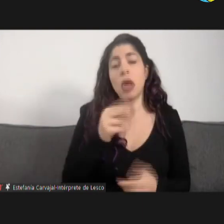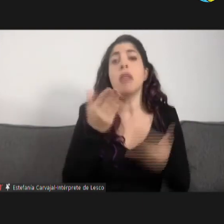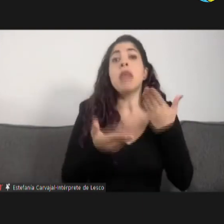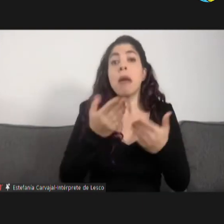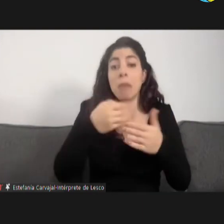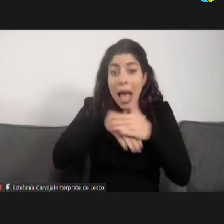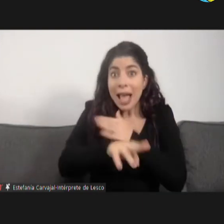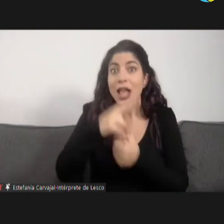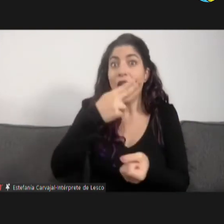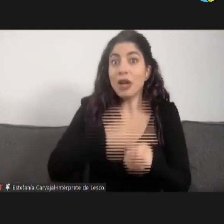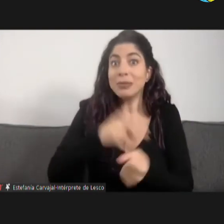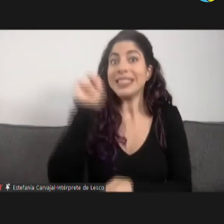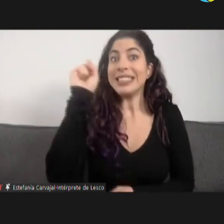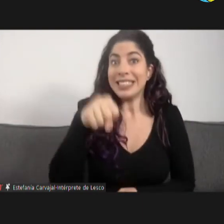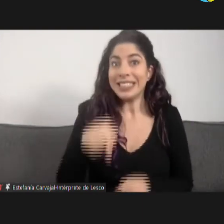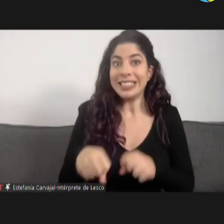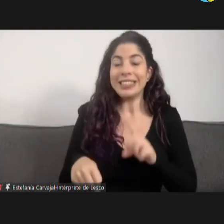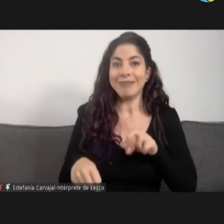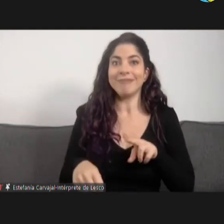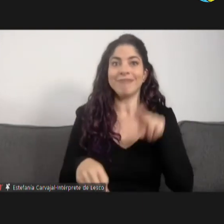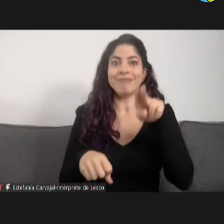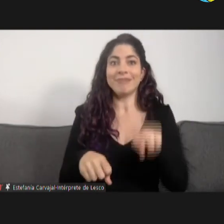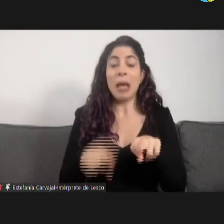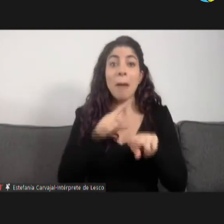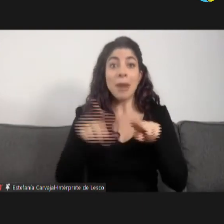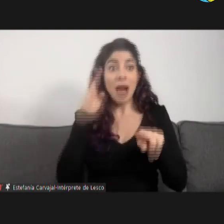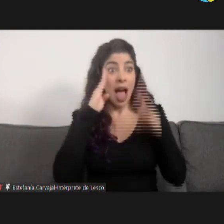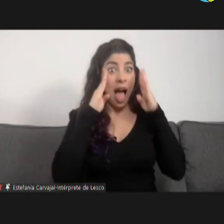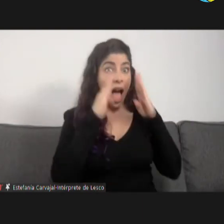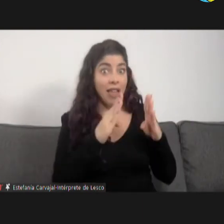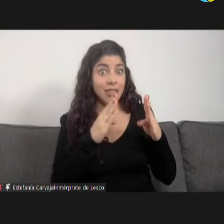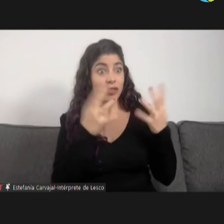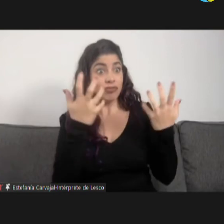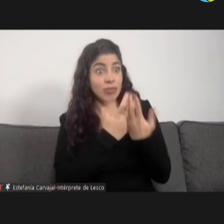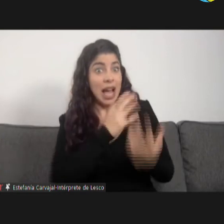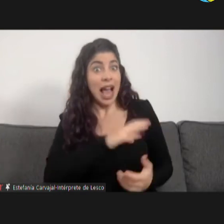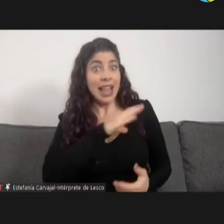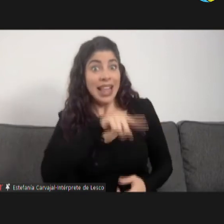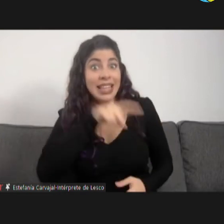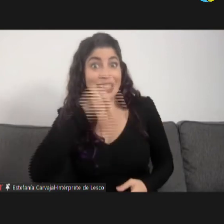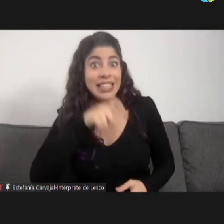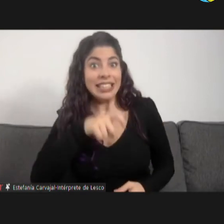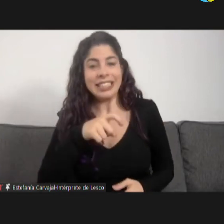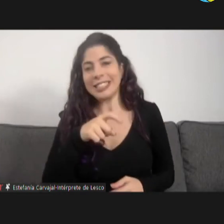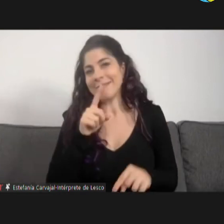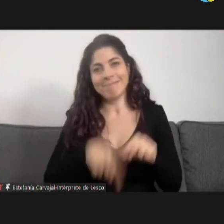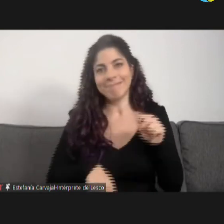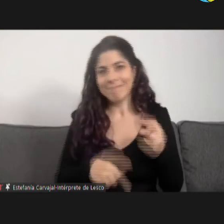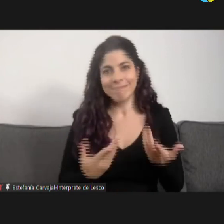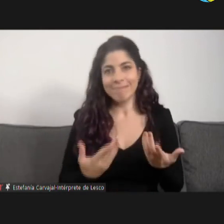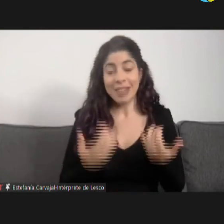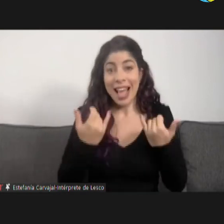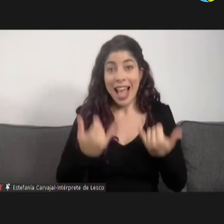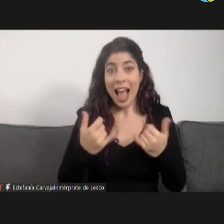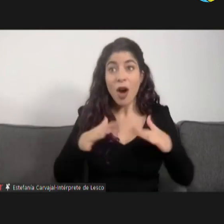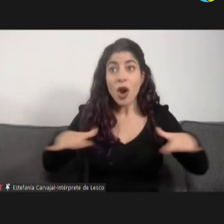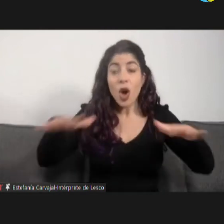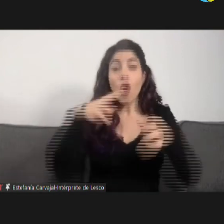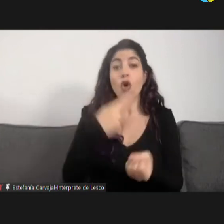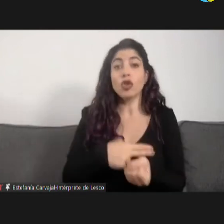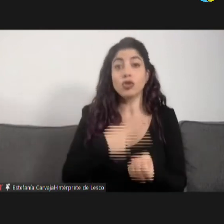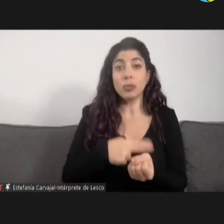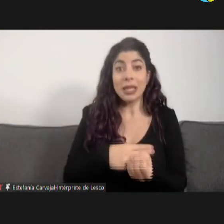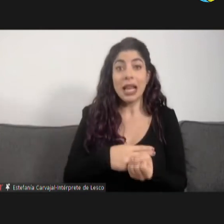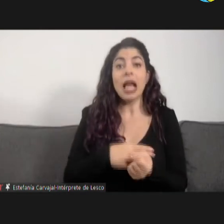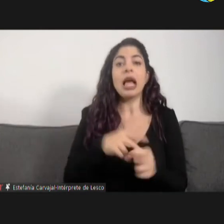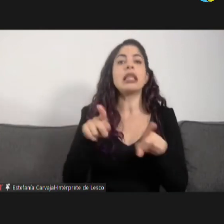pero no necesariamente en el nivel de atención que requiere. En este momento, la red hospitalaria, incluyendo las